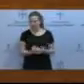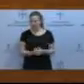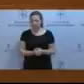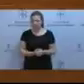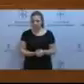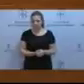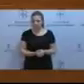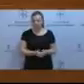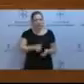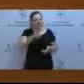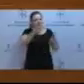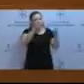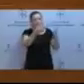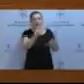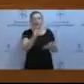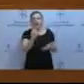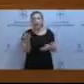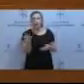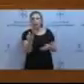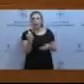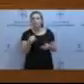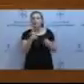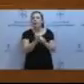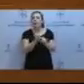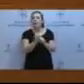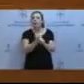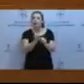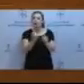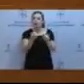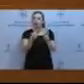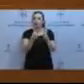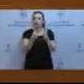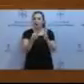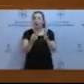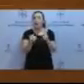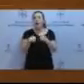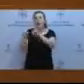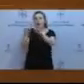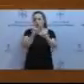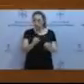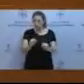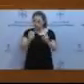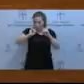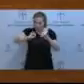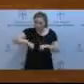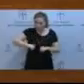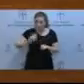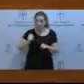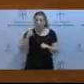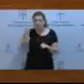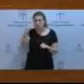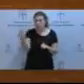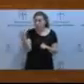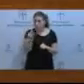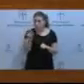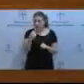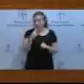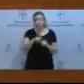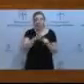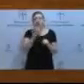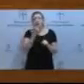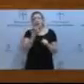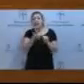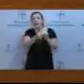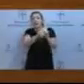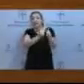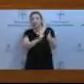¿De qué más me ha hablado usted? Me hablaba del empleo protegido, correcto, conforme. ¿Sabe lo que pasa? Que constantemente me esté usted poniendo como referencia